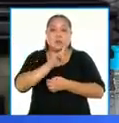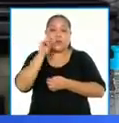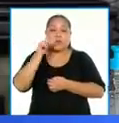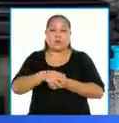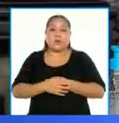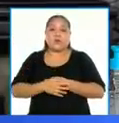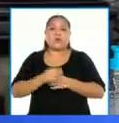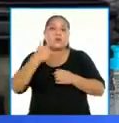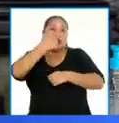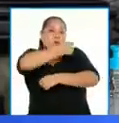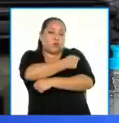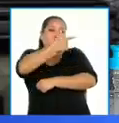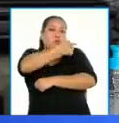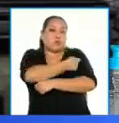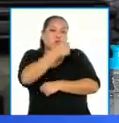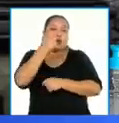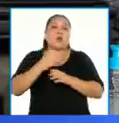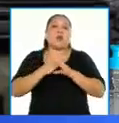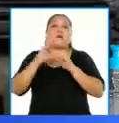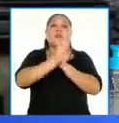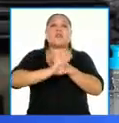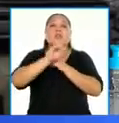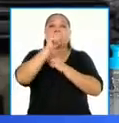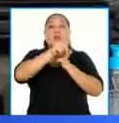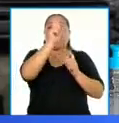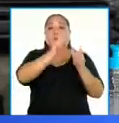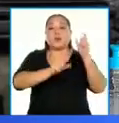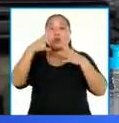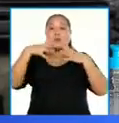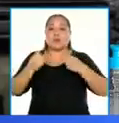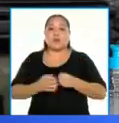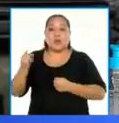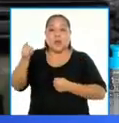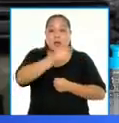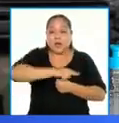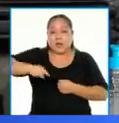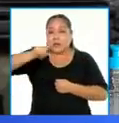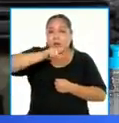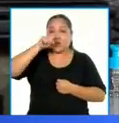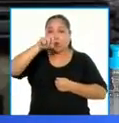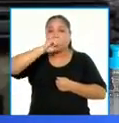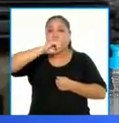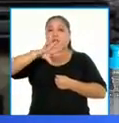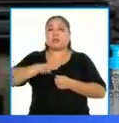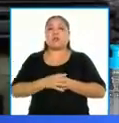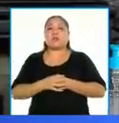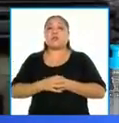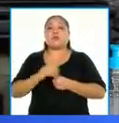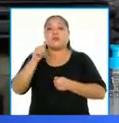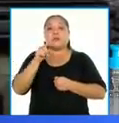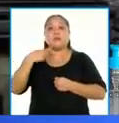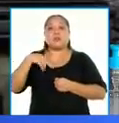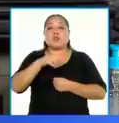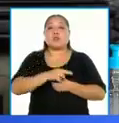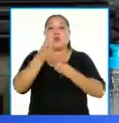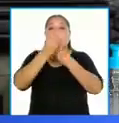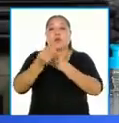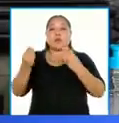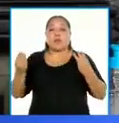la inmunización del personal de salud. Esos lotes que usted ha mencionado son